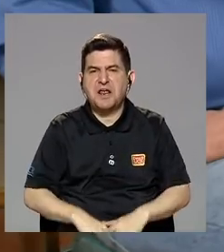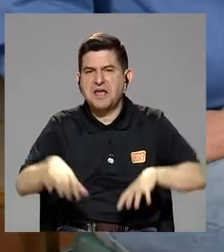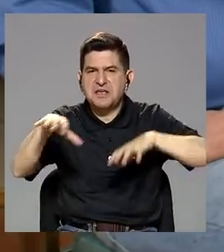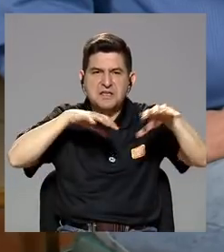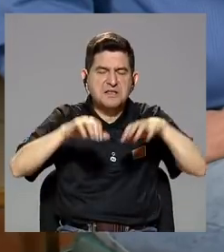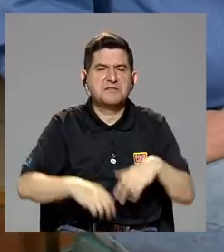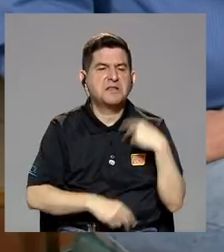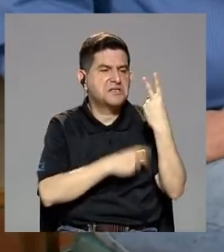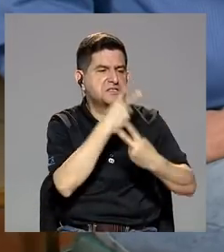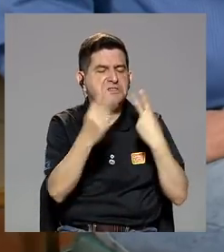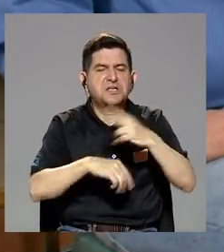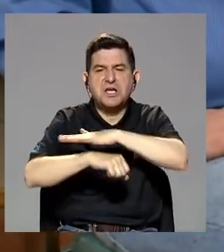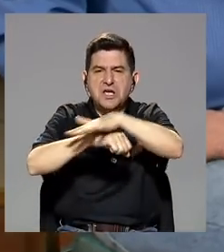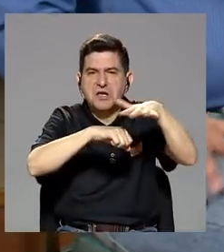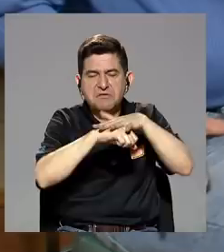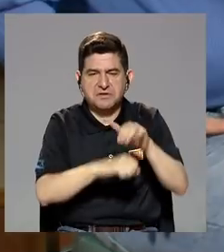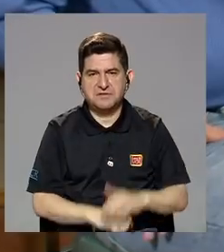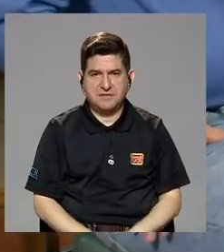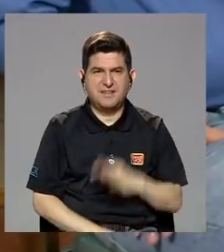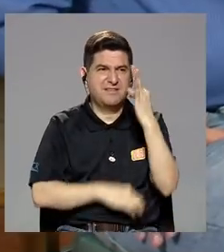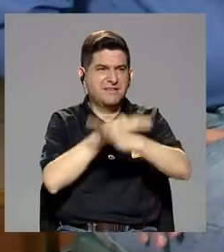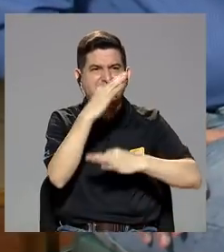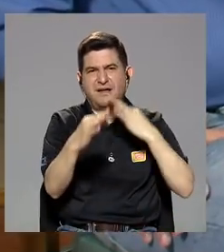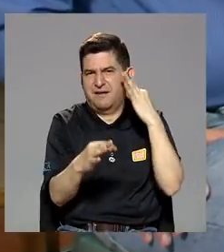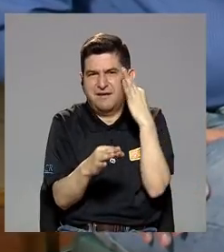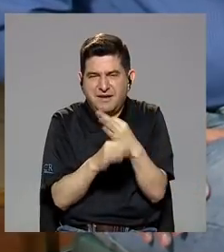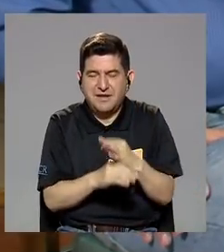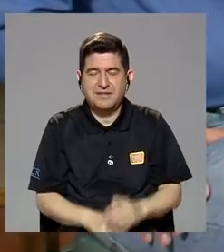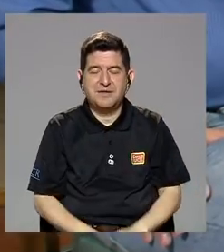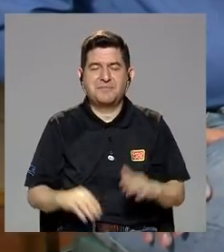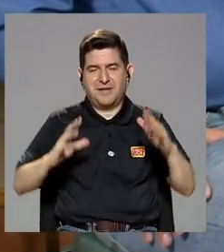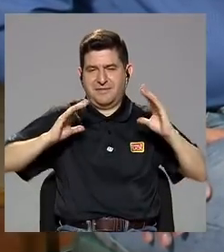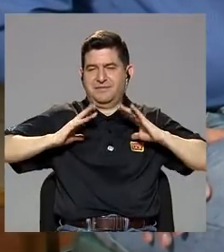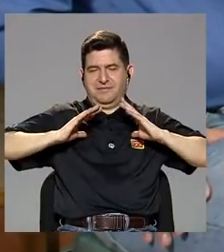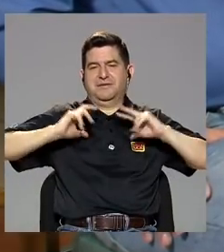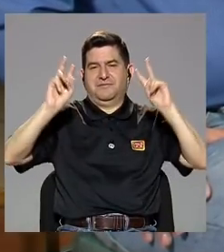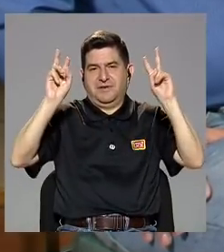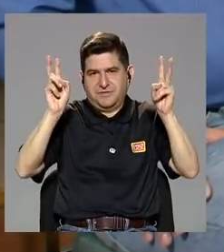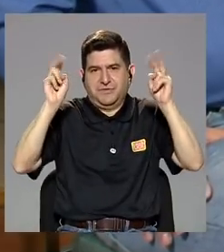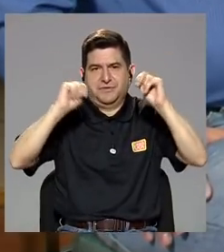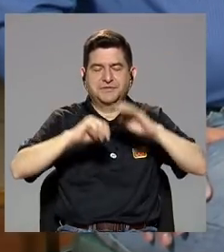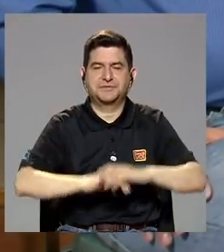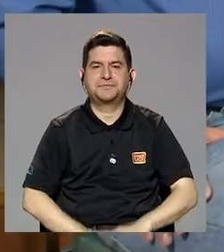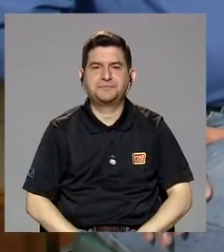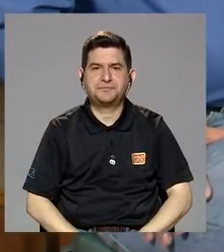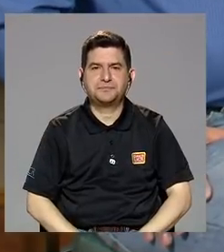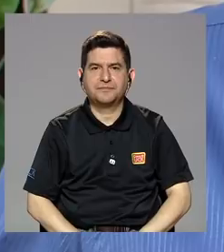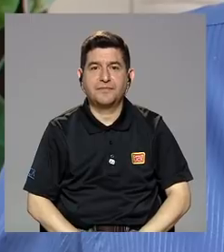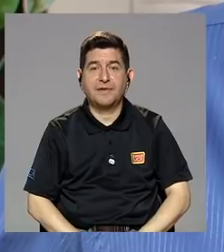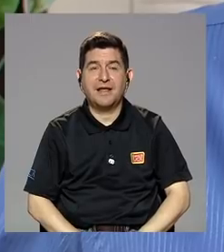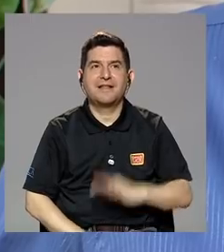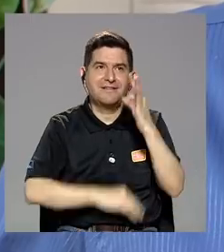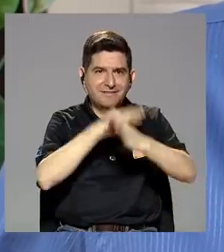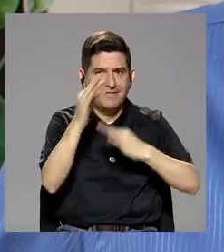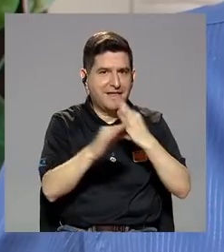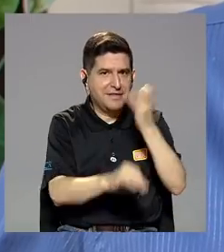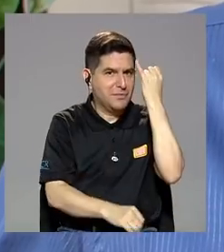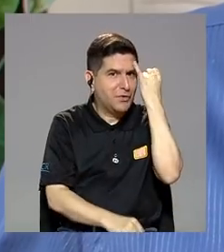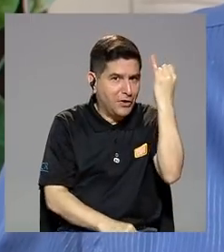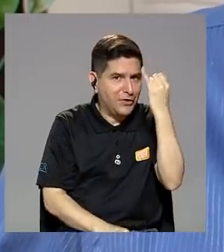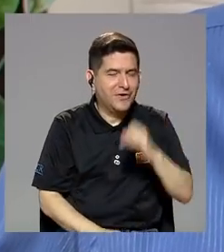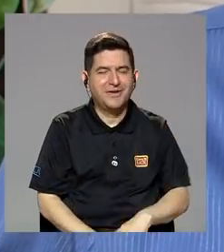viajes por la isla lo cual era como una especie de gran vacación por ponerlo ha sido una ocasión ideológica